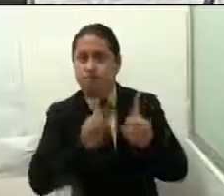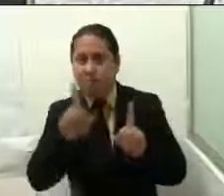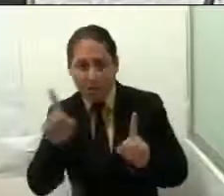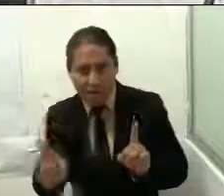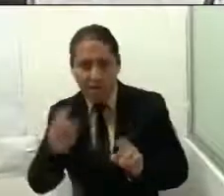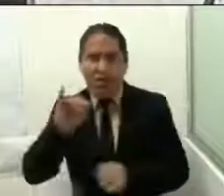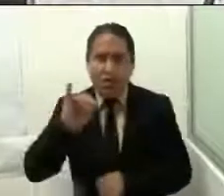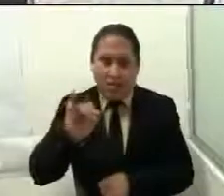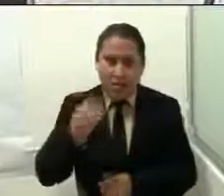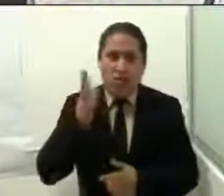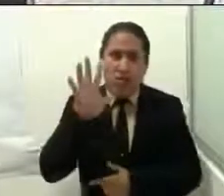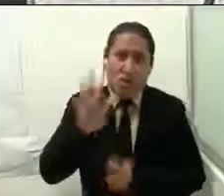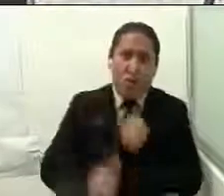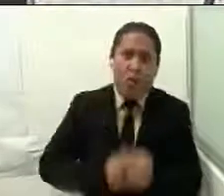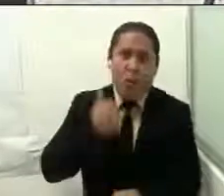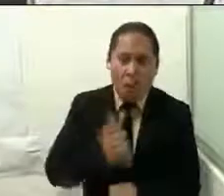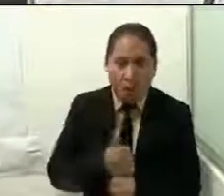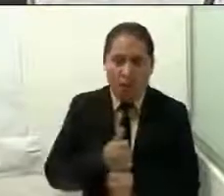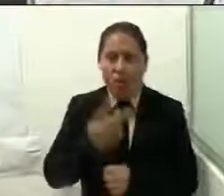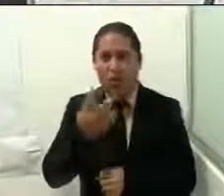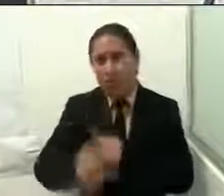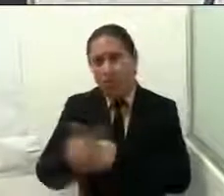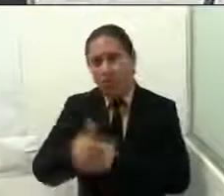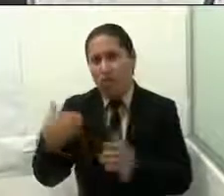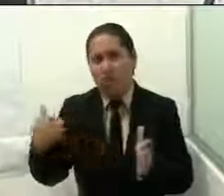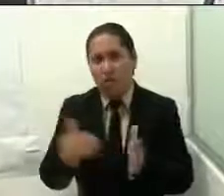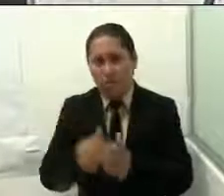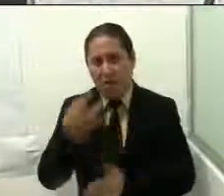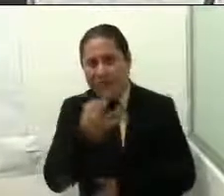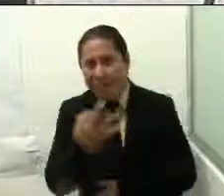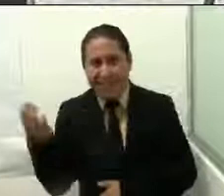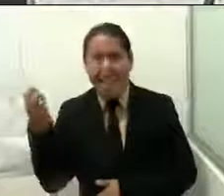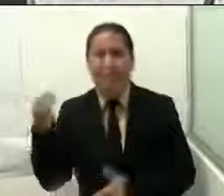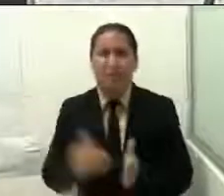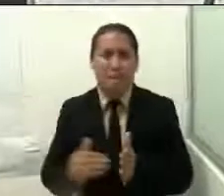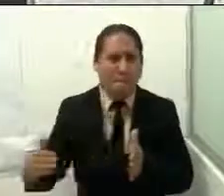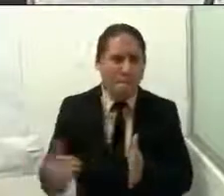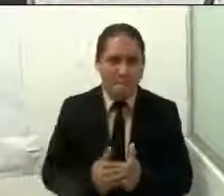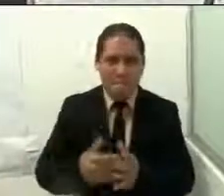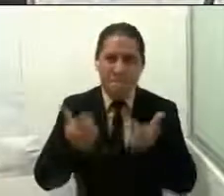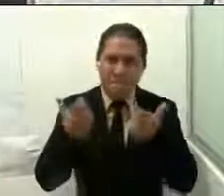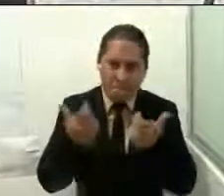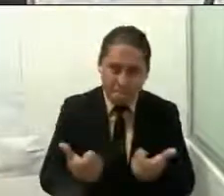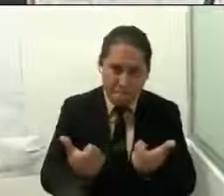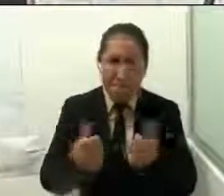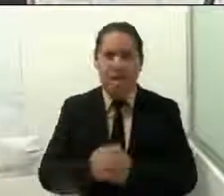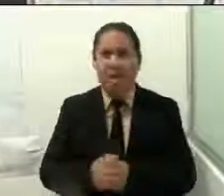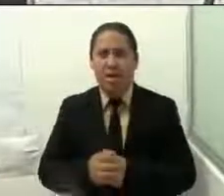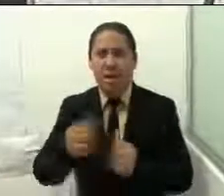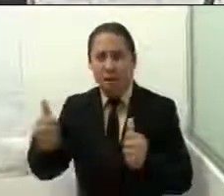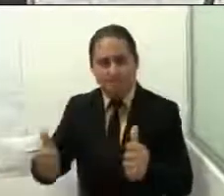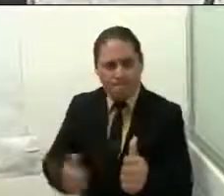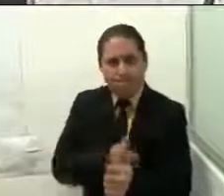en 5 años más de 12 mil 380 millones de pesos en respaldo a la